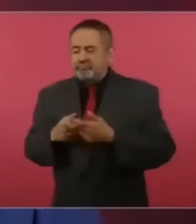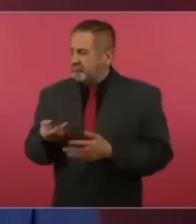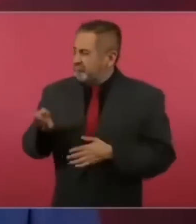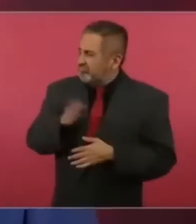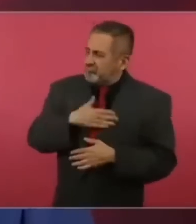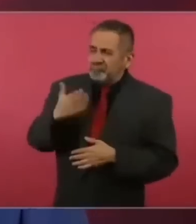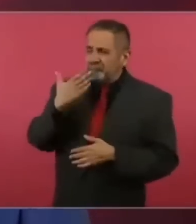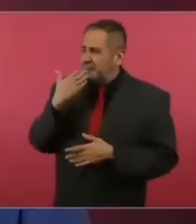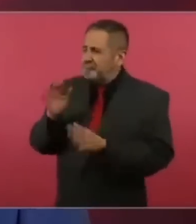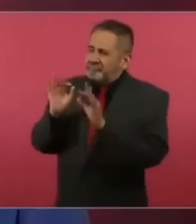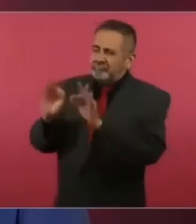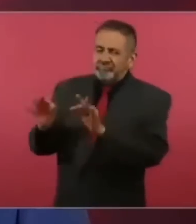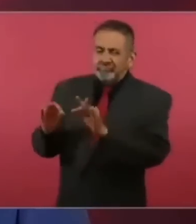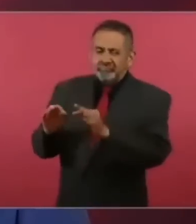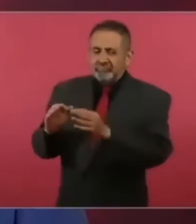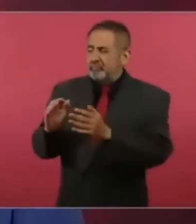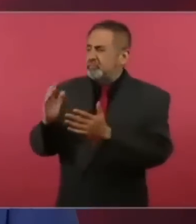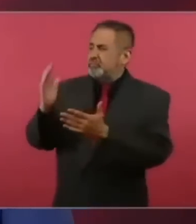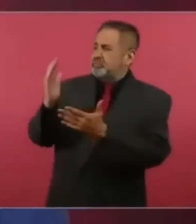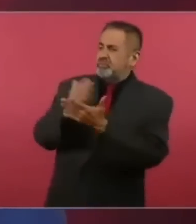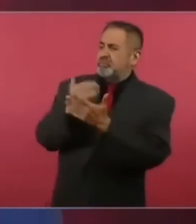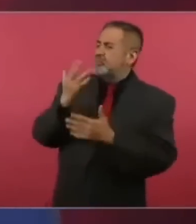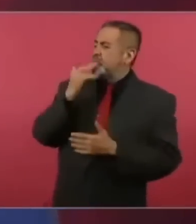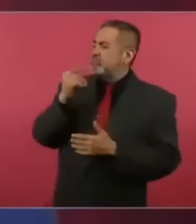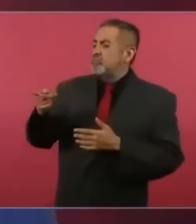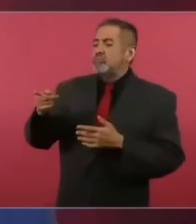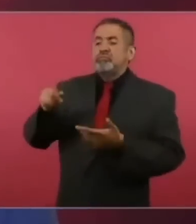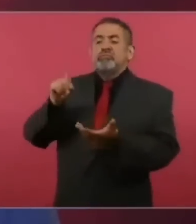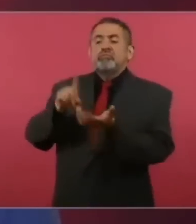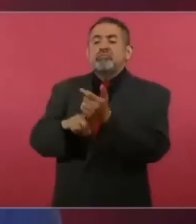bien que ya no hay un Estado